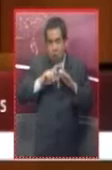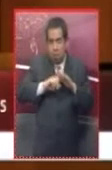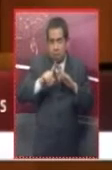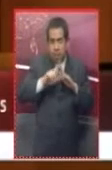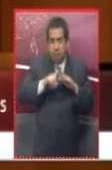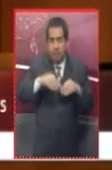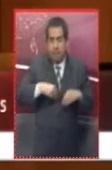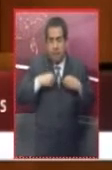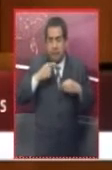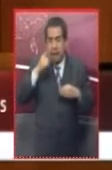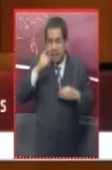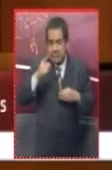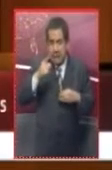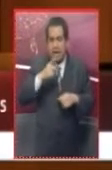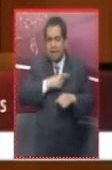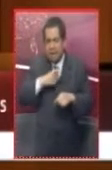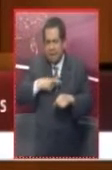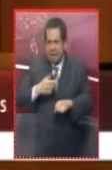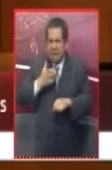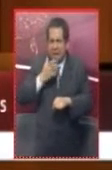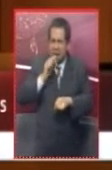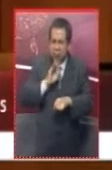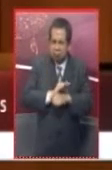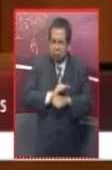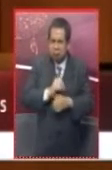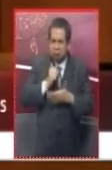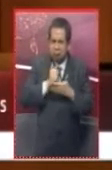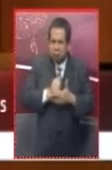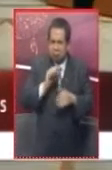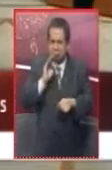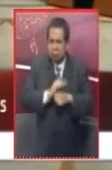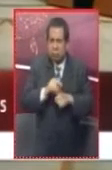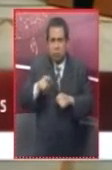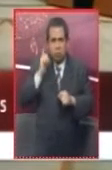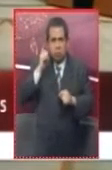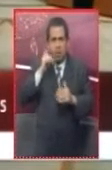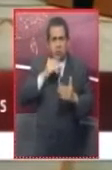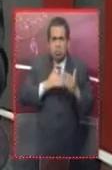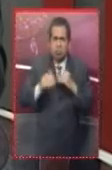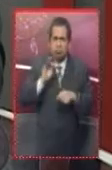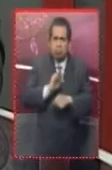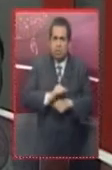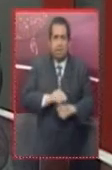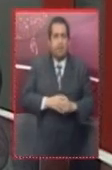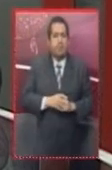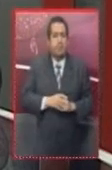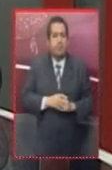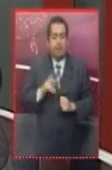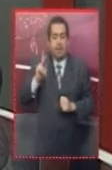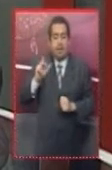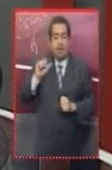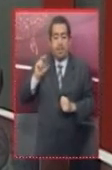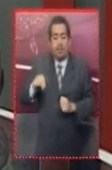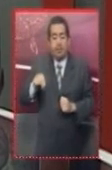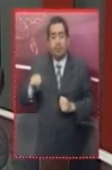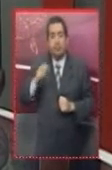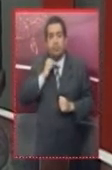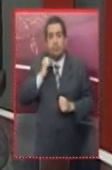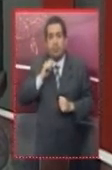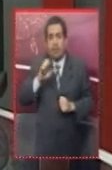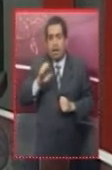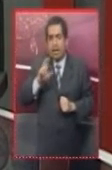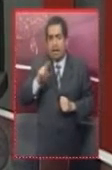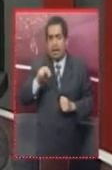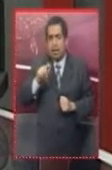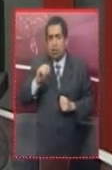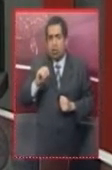valores, por sus intereses también y por sus anhelos. Por el Partido Acción Nacional, el senador Ernesto Rufo